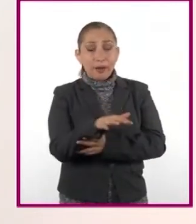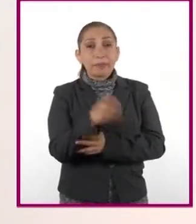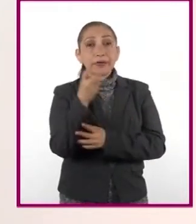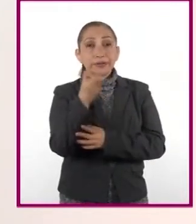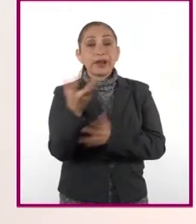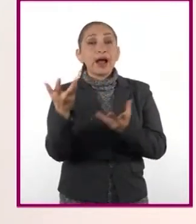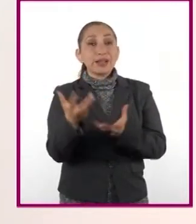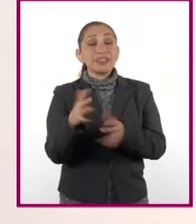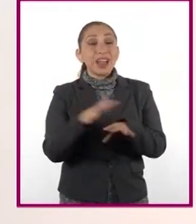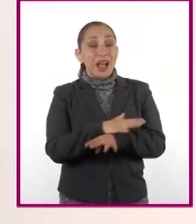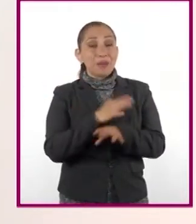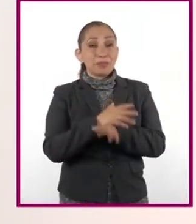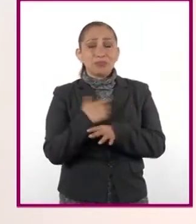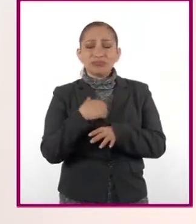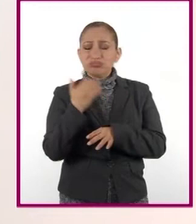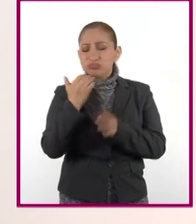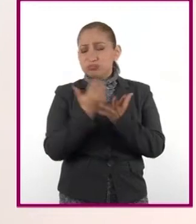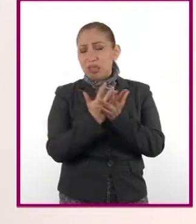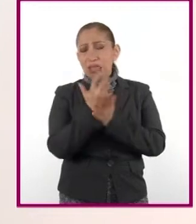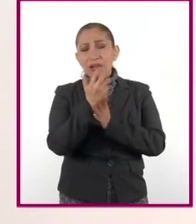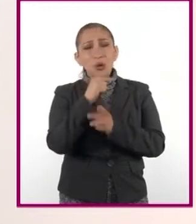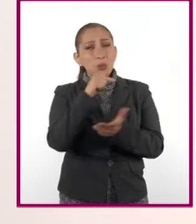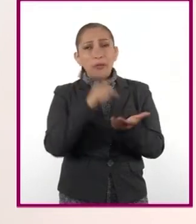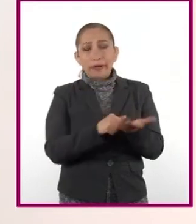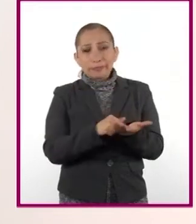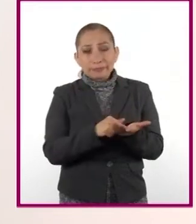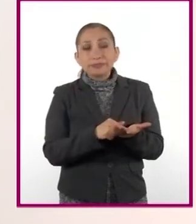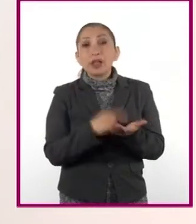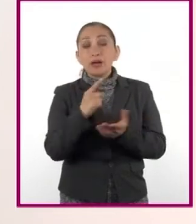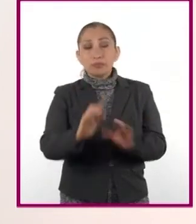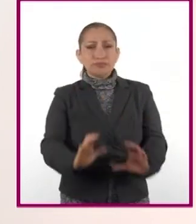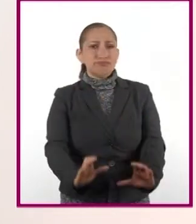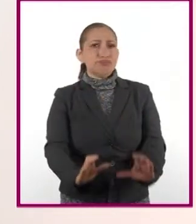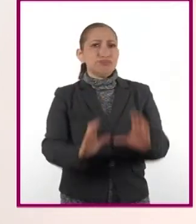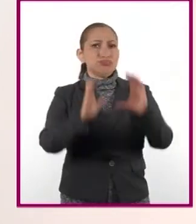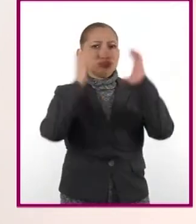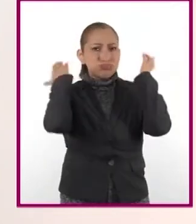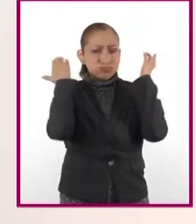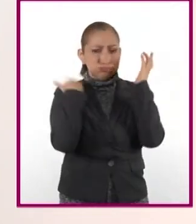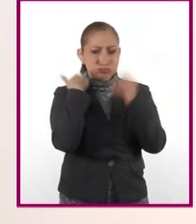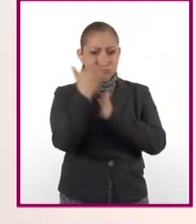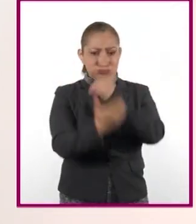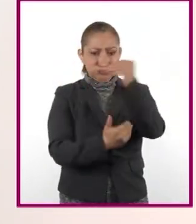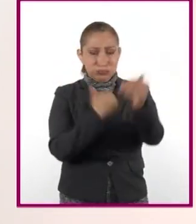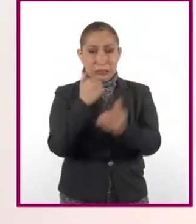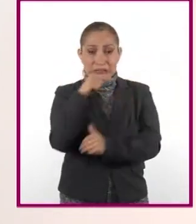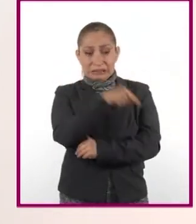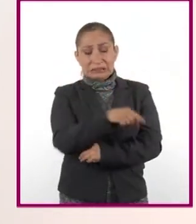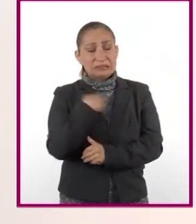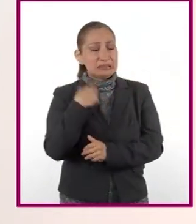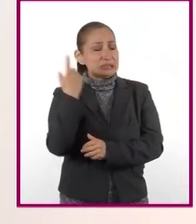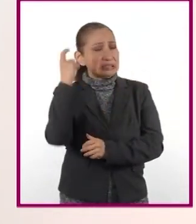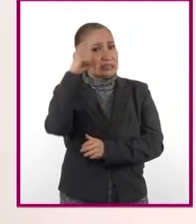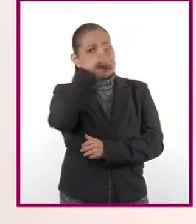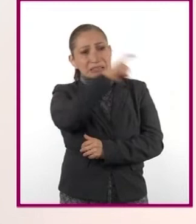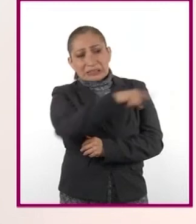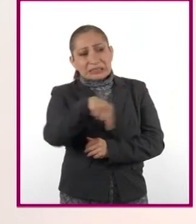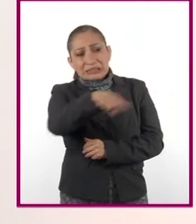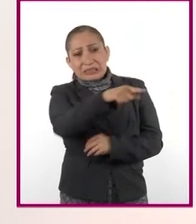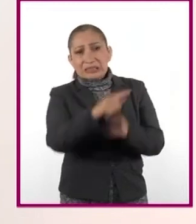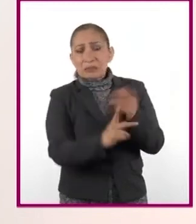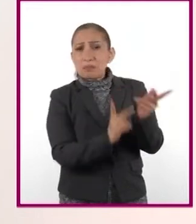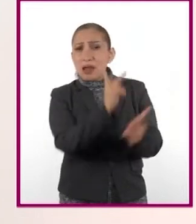se producen cambios drásticos en el entorno, a una velocidad que ha resultado letal para todas las formas de